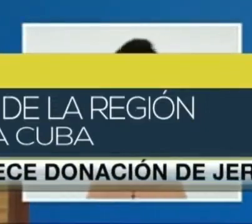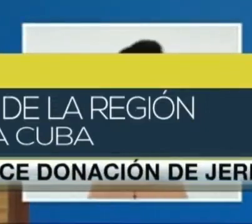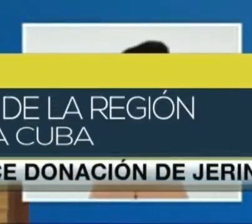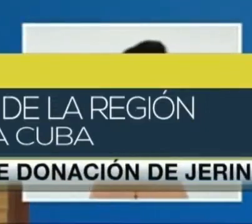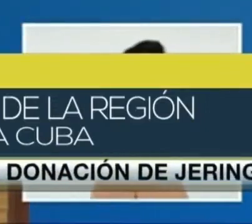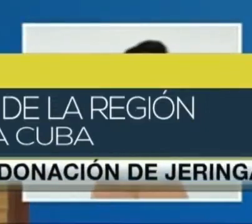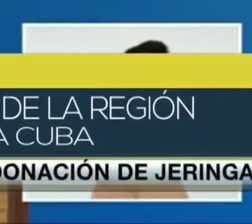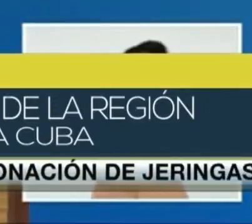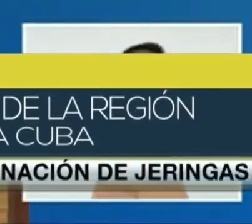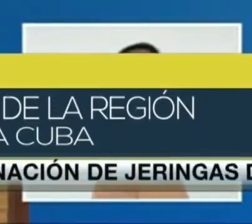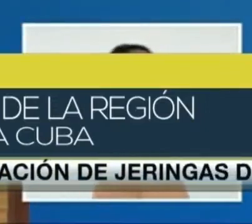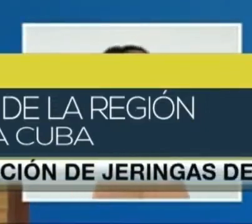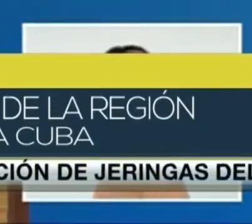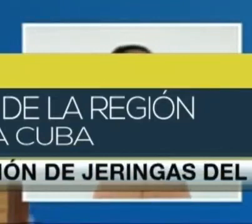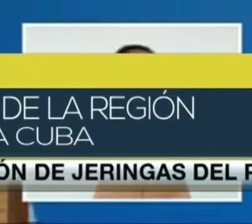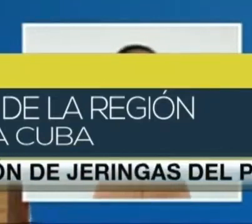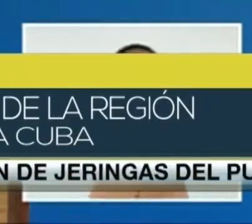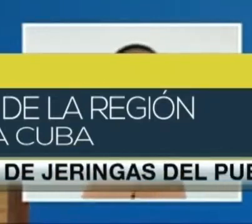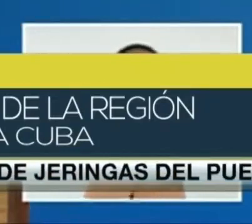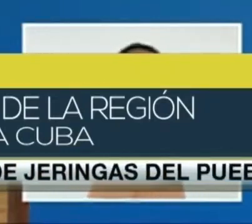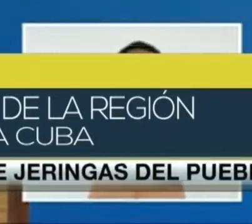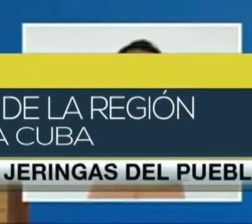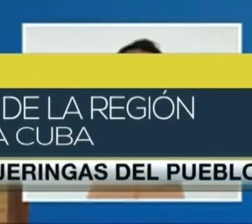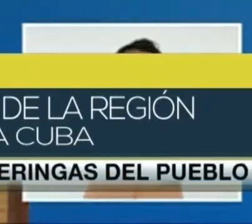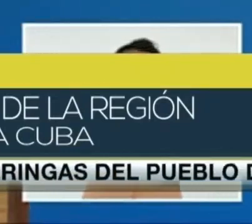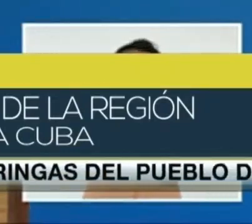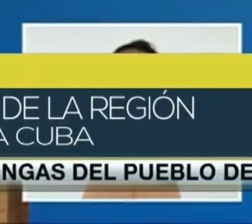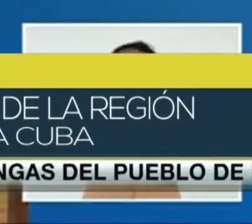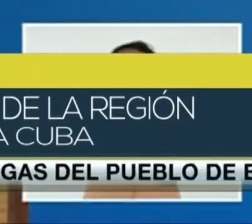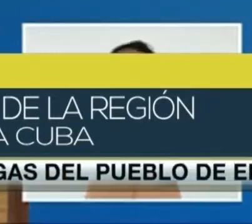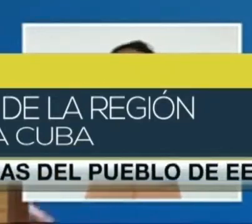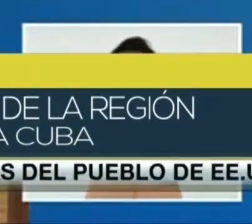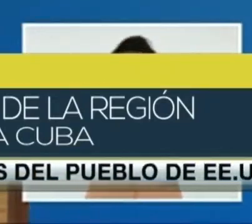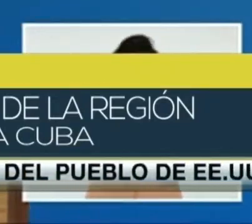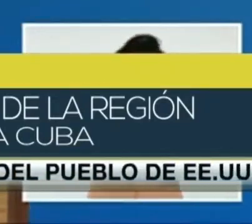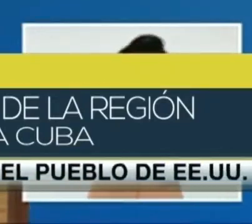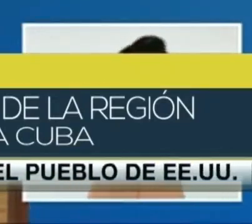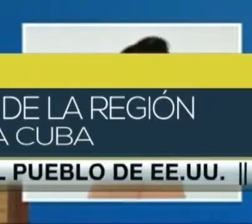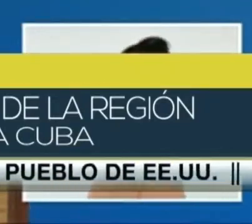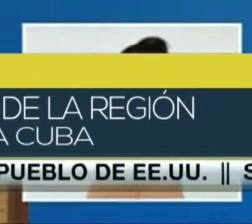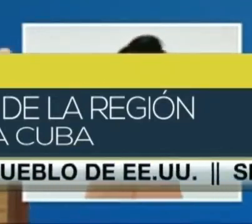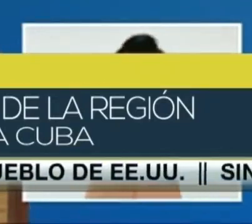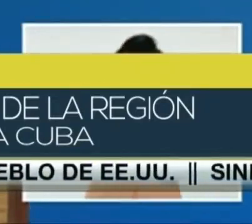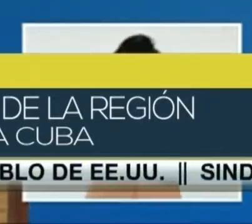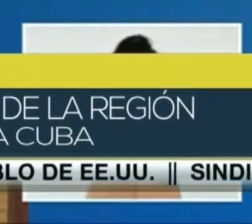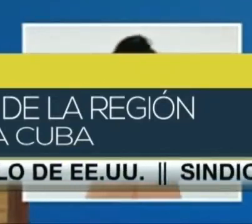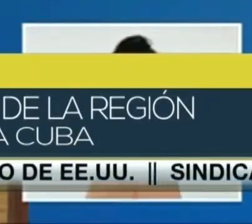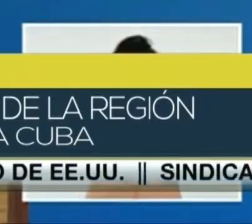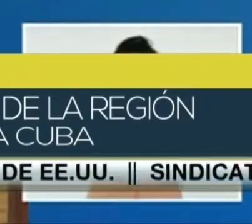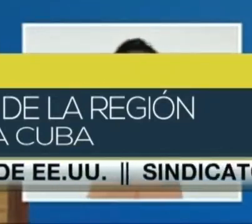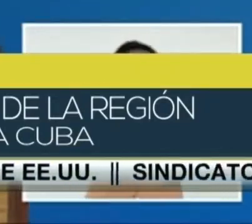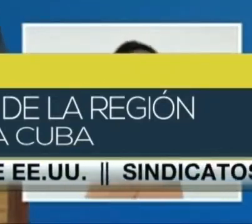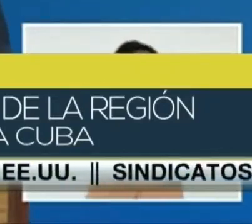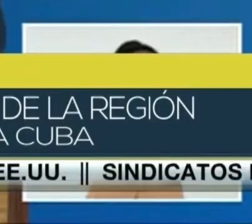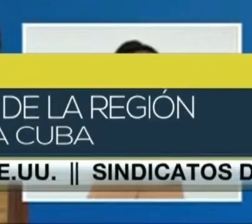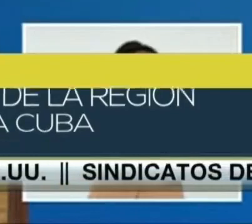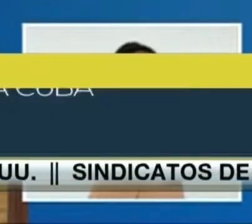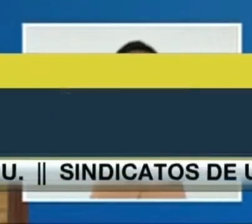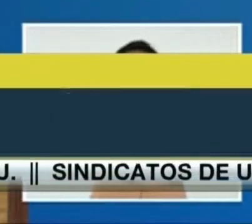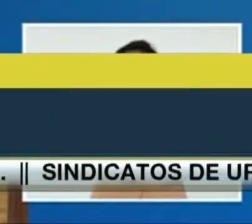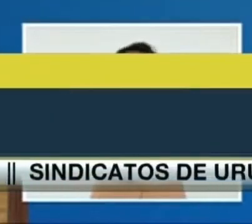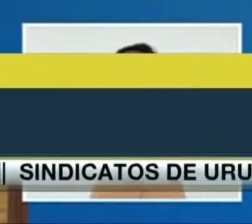del presidente Biden, al secretario Blinken, a quienes reconozco que no fueron